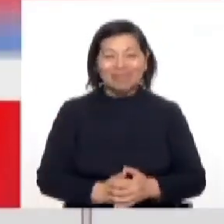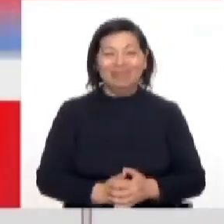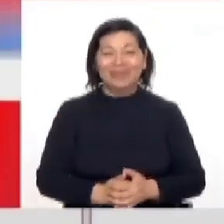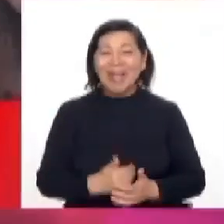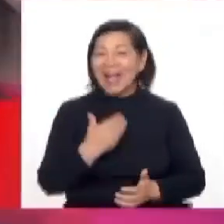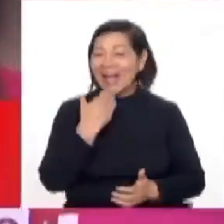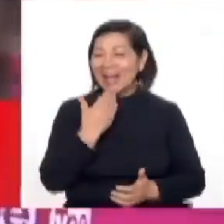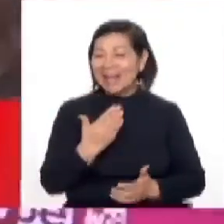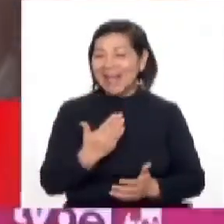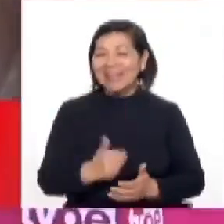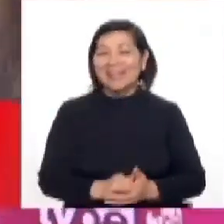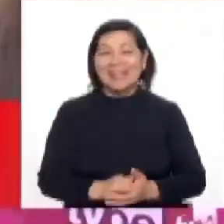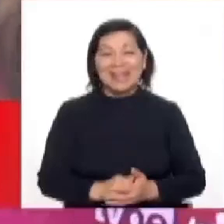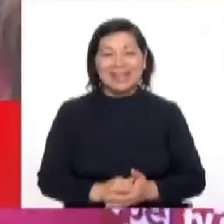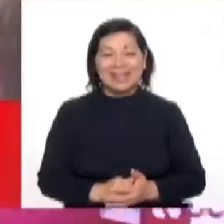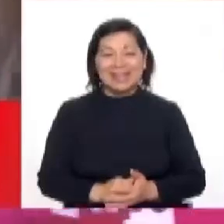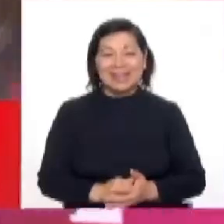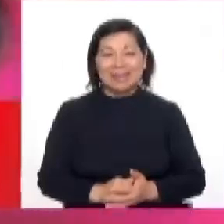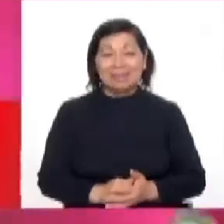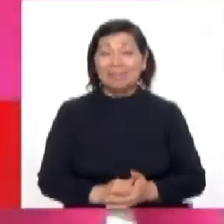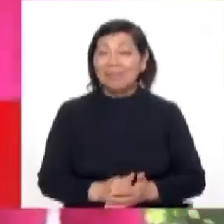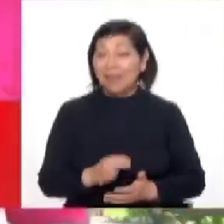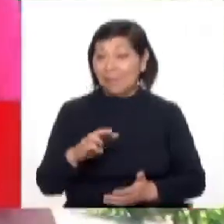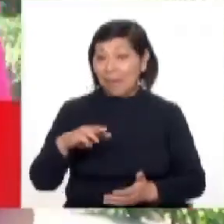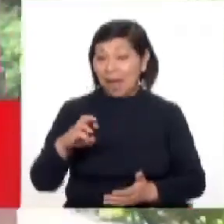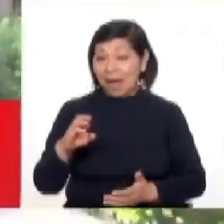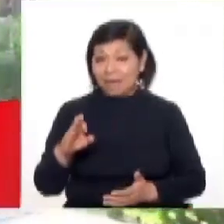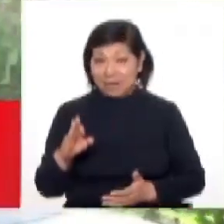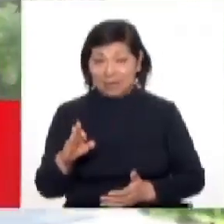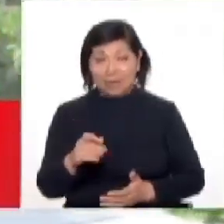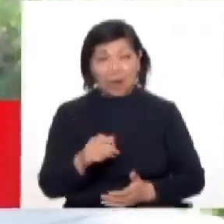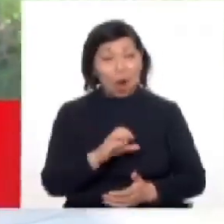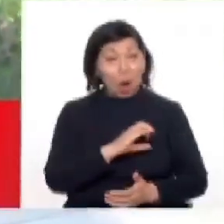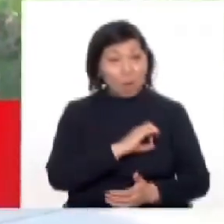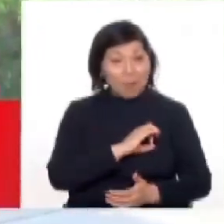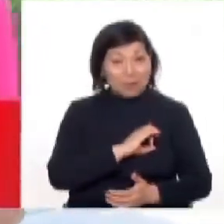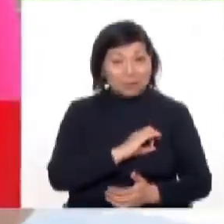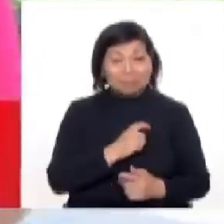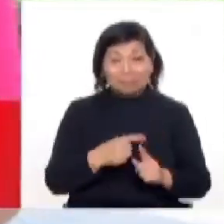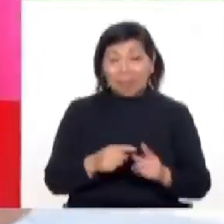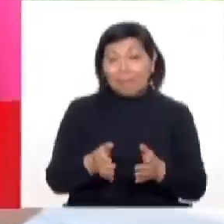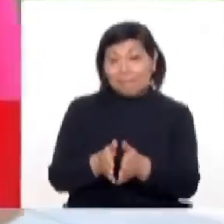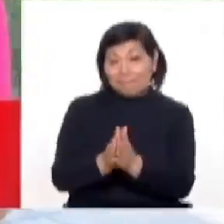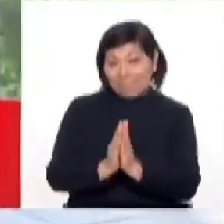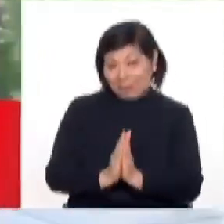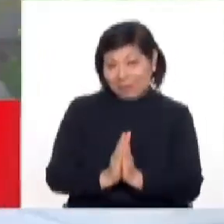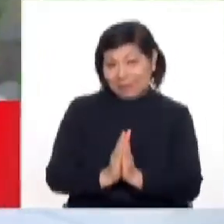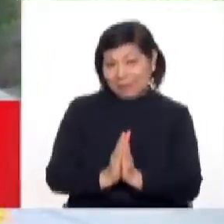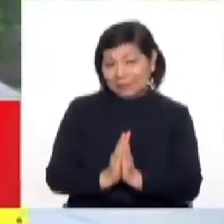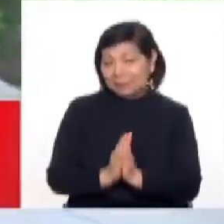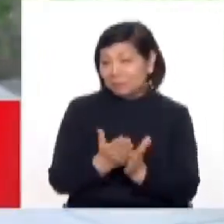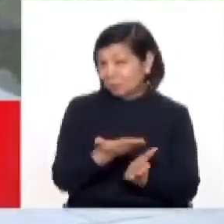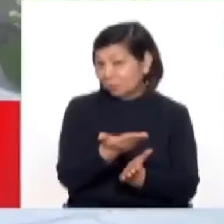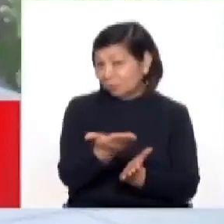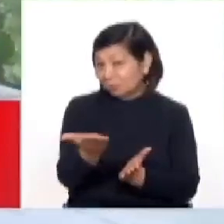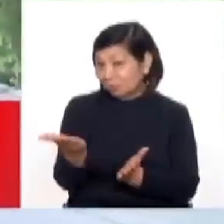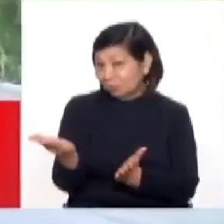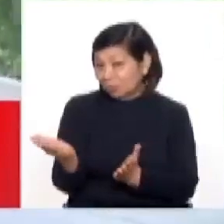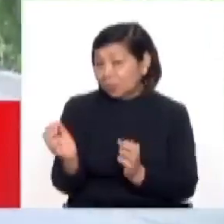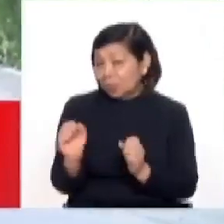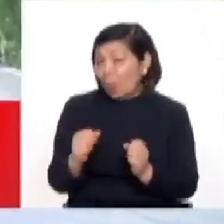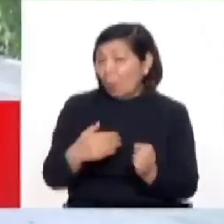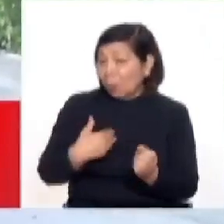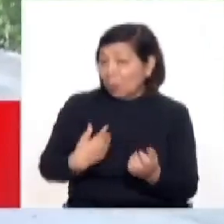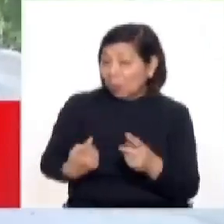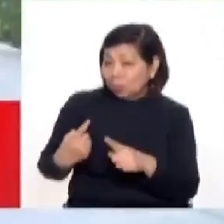Victoria, muchísimas gracias. Así es entonces, María Fernanda Omar, desde Arequipa hacemos este pedido para todo el país, para